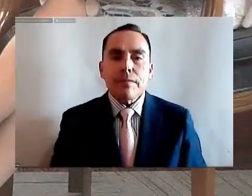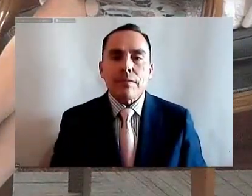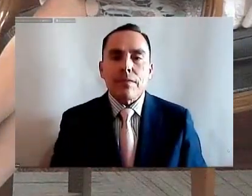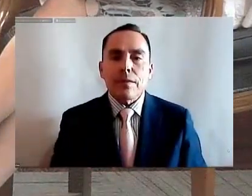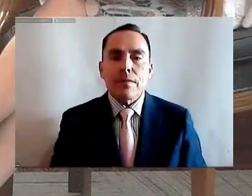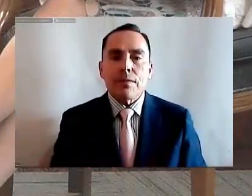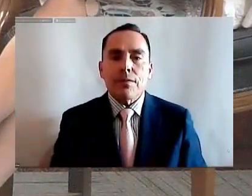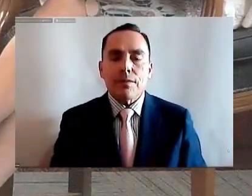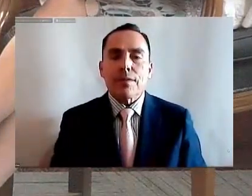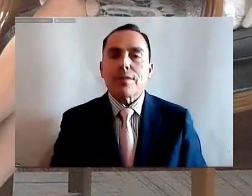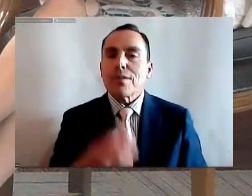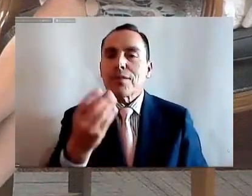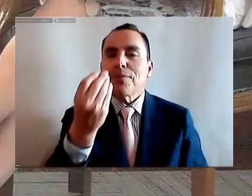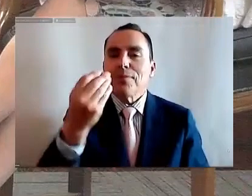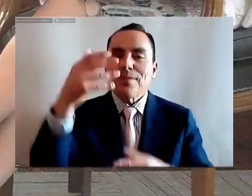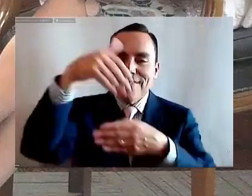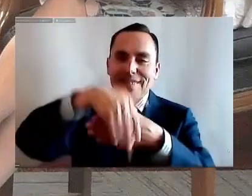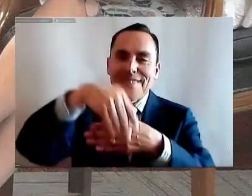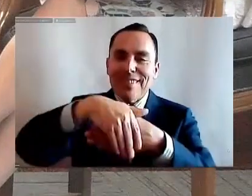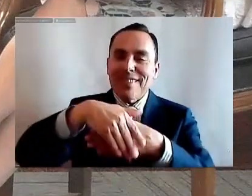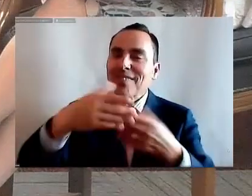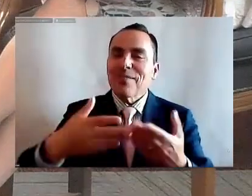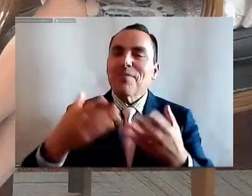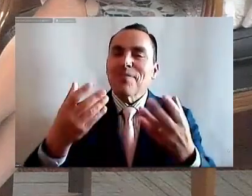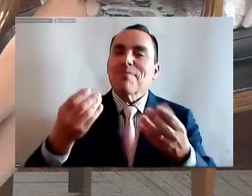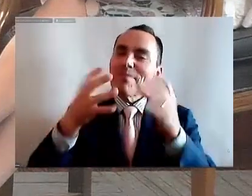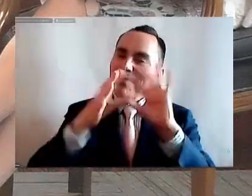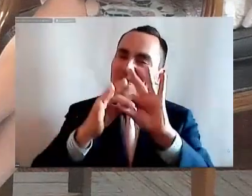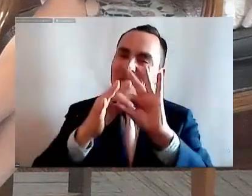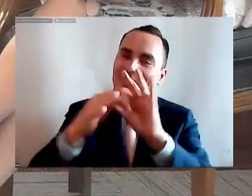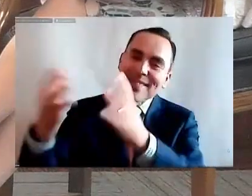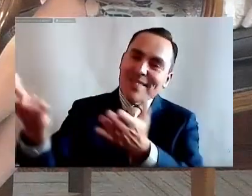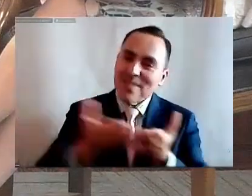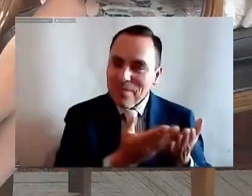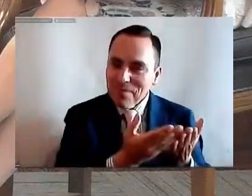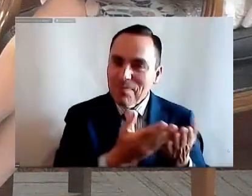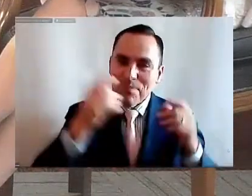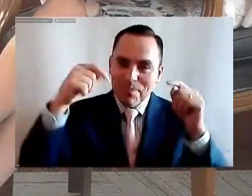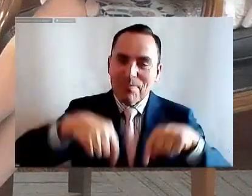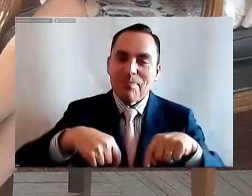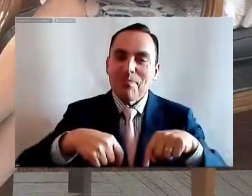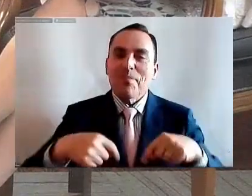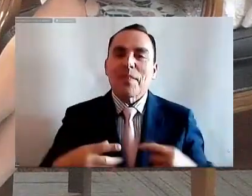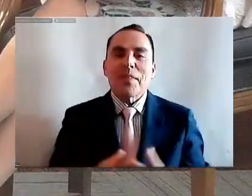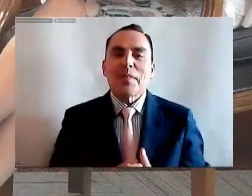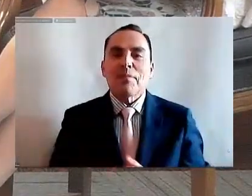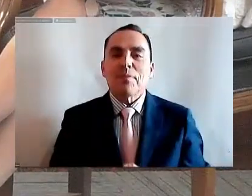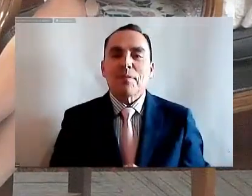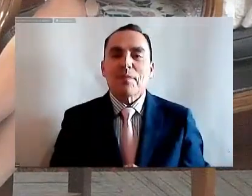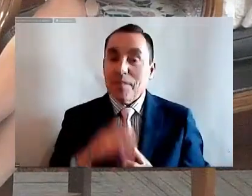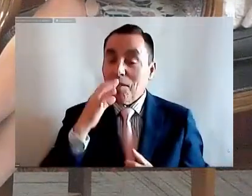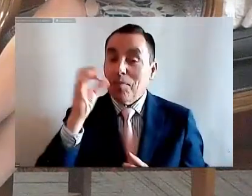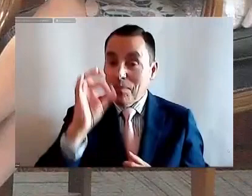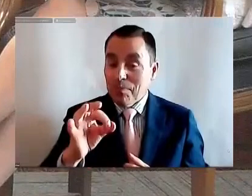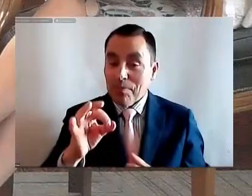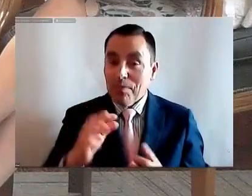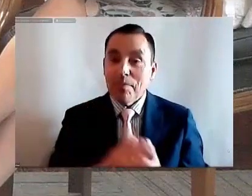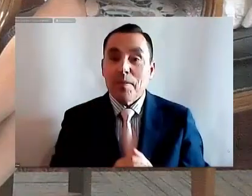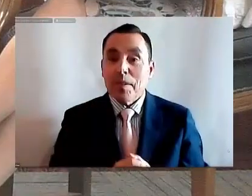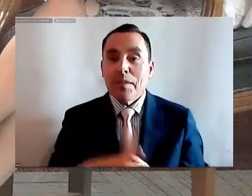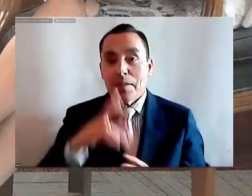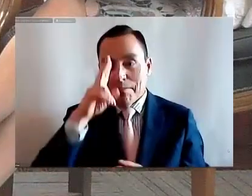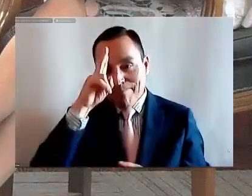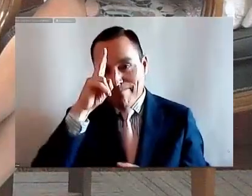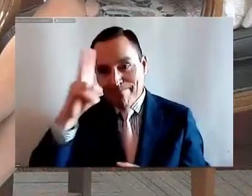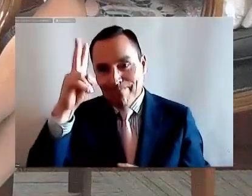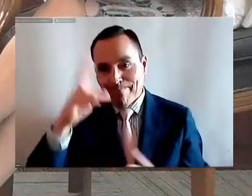Buenas tardes, muchas gracias por la invitación. También hay que decirlo que es un honor estar acá por el trabajo